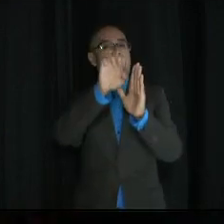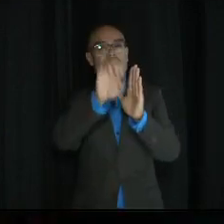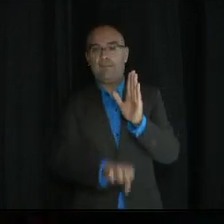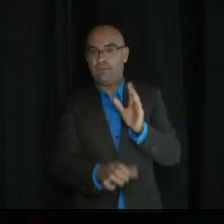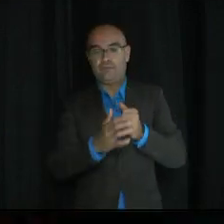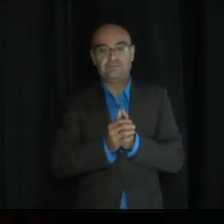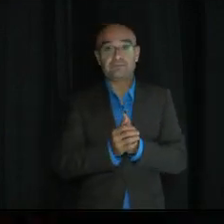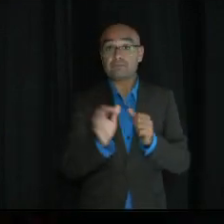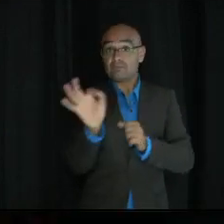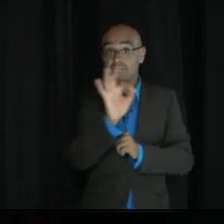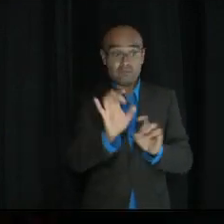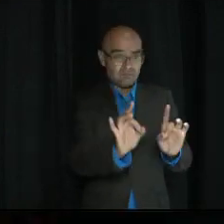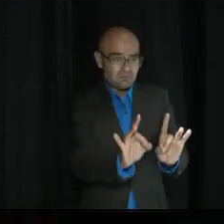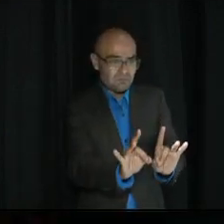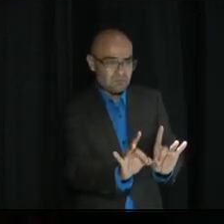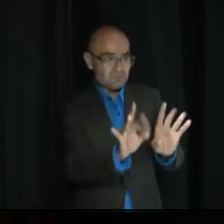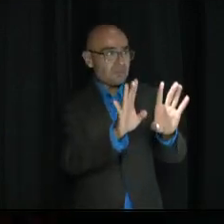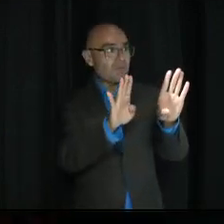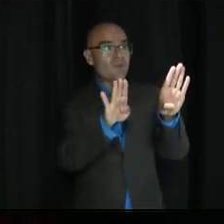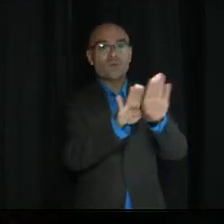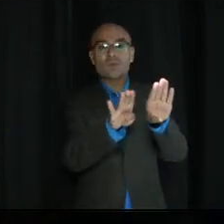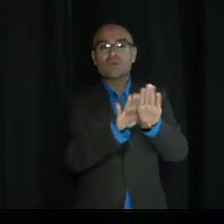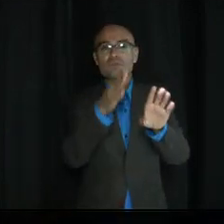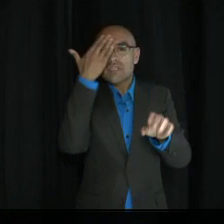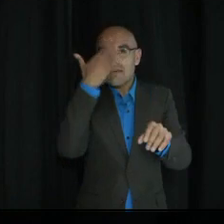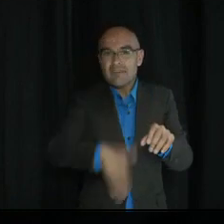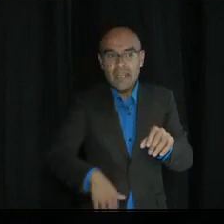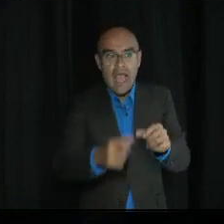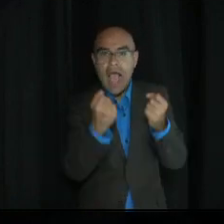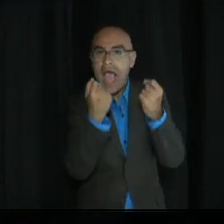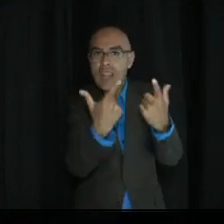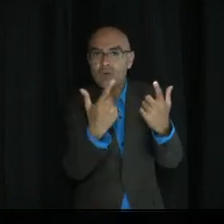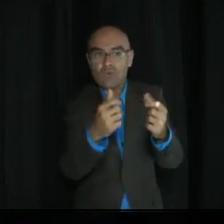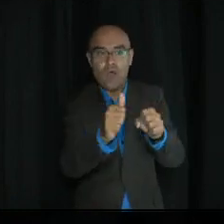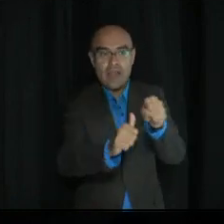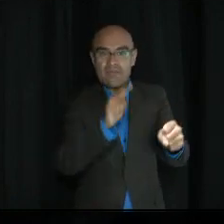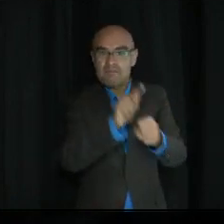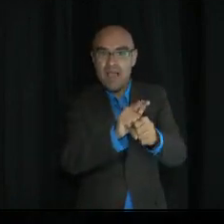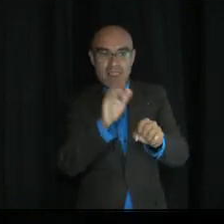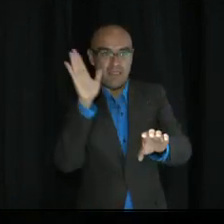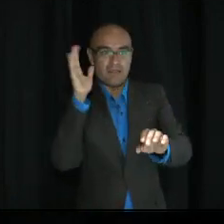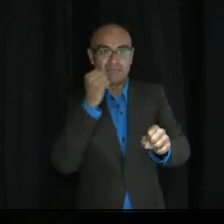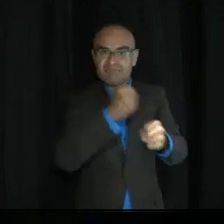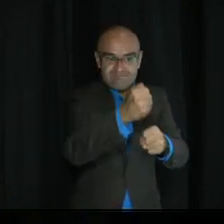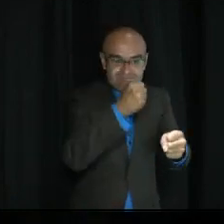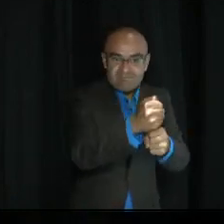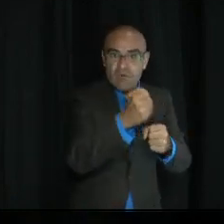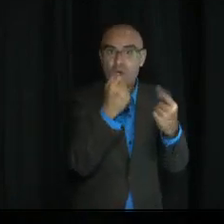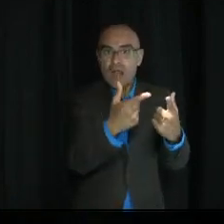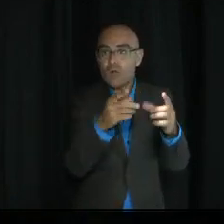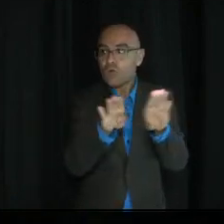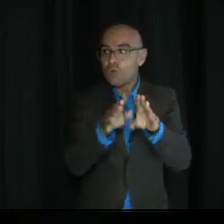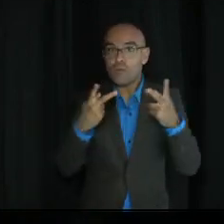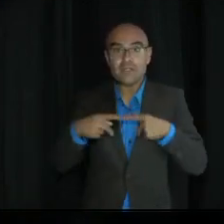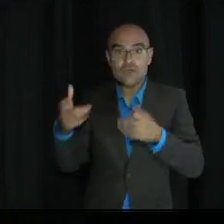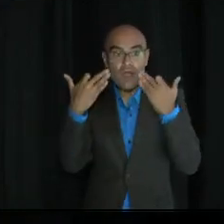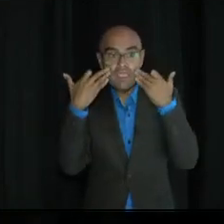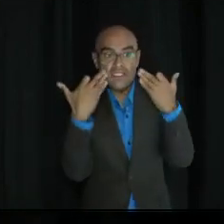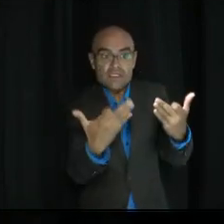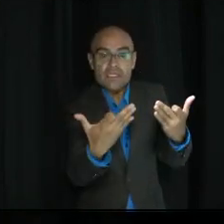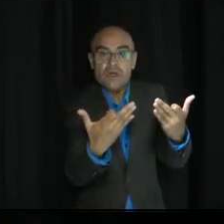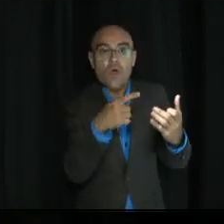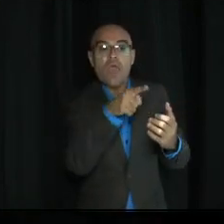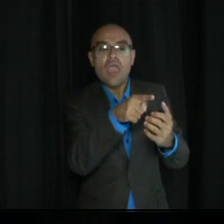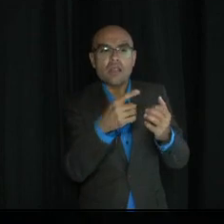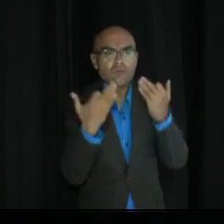de una situación que se tiene conocimiento en términos generales, a partir de una denuncia, a partir de una entrevista de un testigo, a partir de un dicho de una